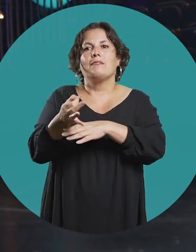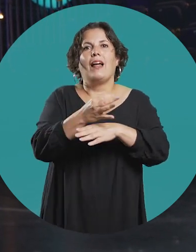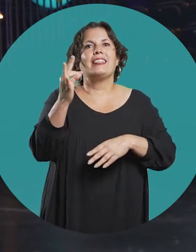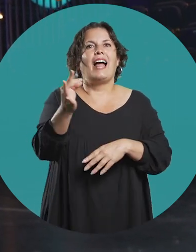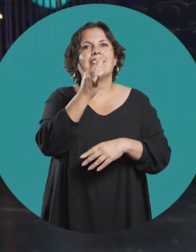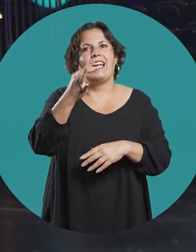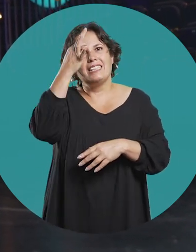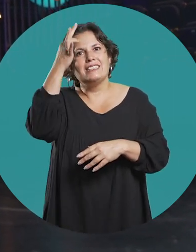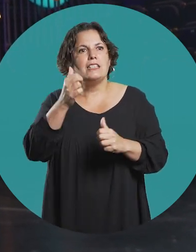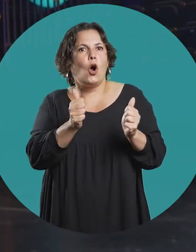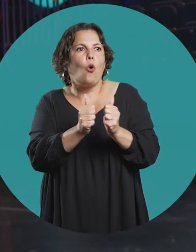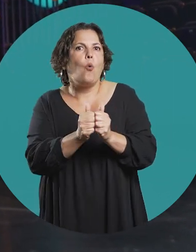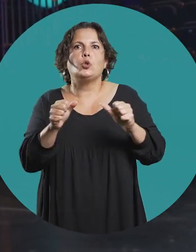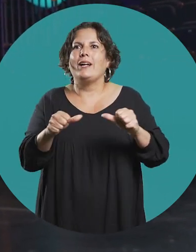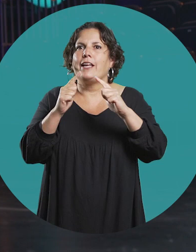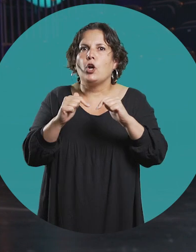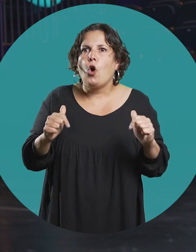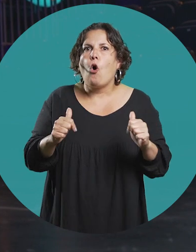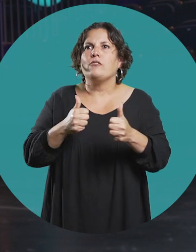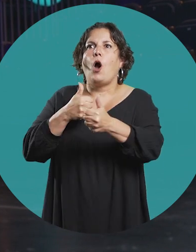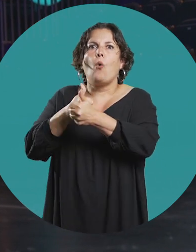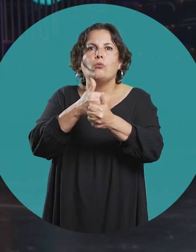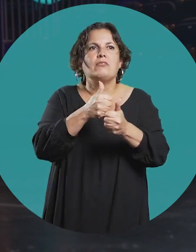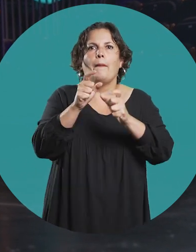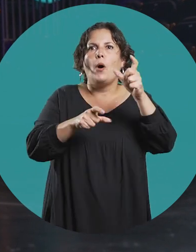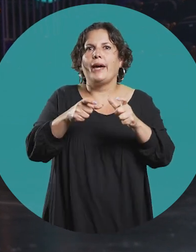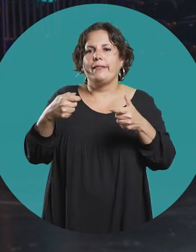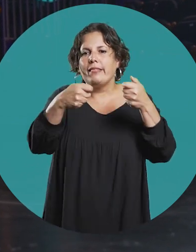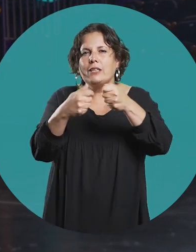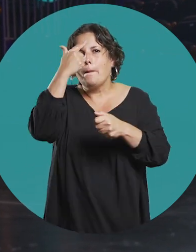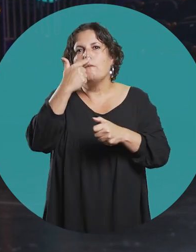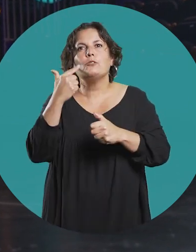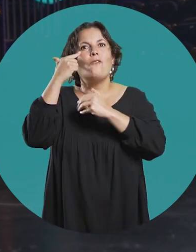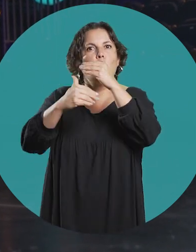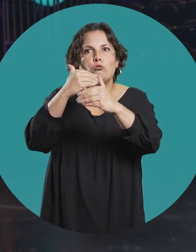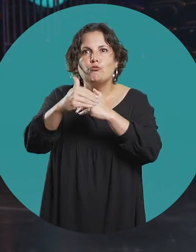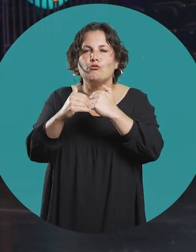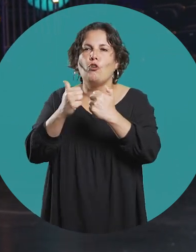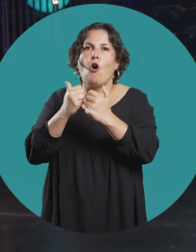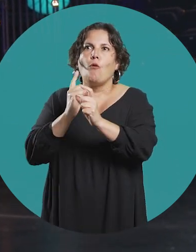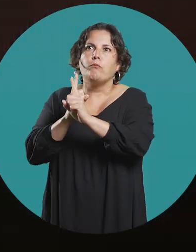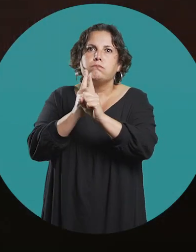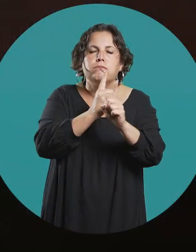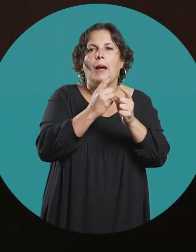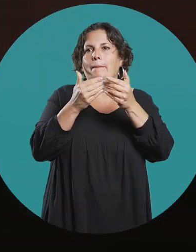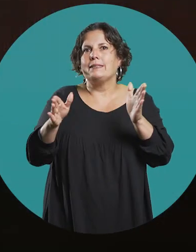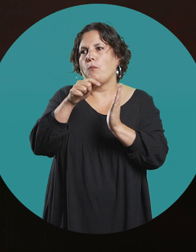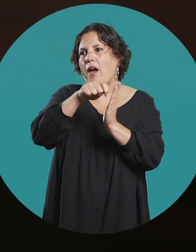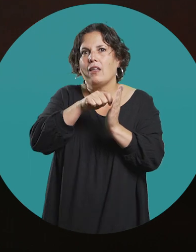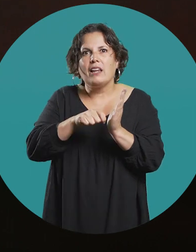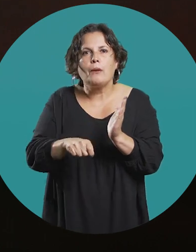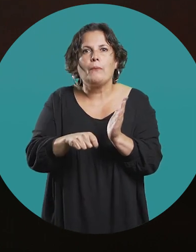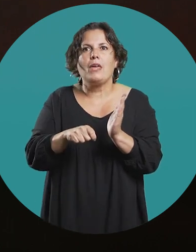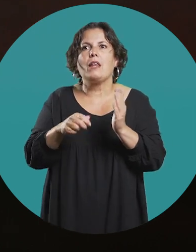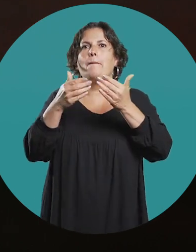para chicos conmigo, hagamos cosas. Nos juntamos con gente que estaba diseñando un museo de evolución. Empezamos a